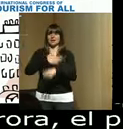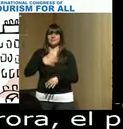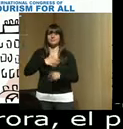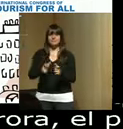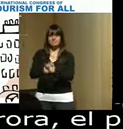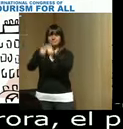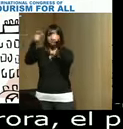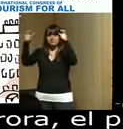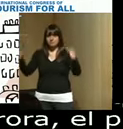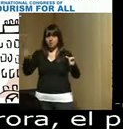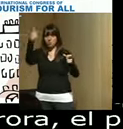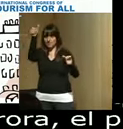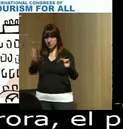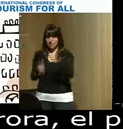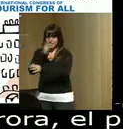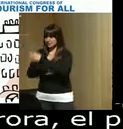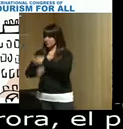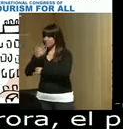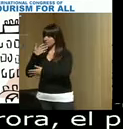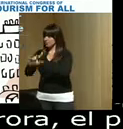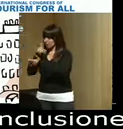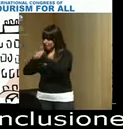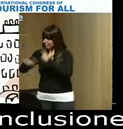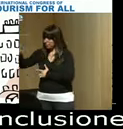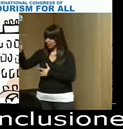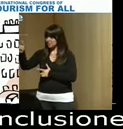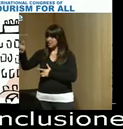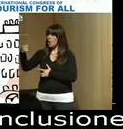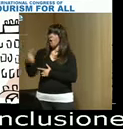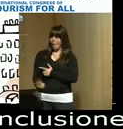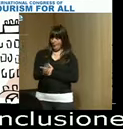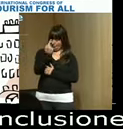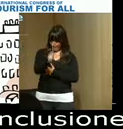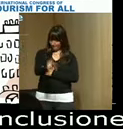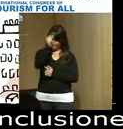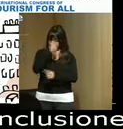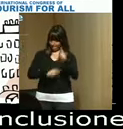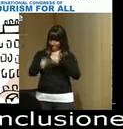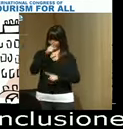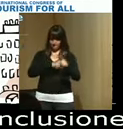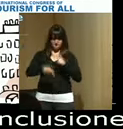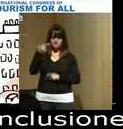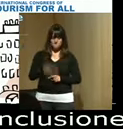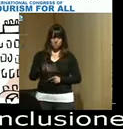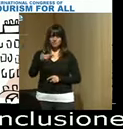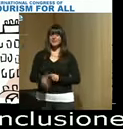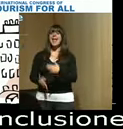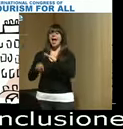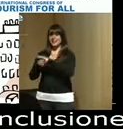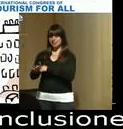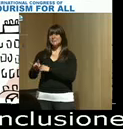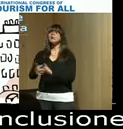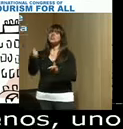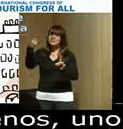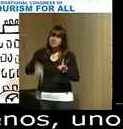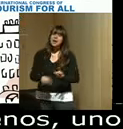satisfacción que tiene una persona con discapacidad cuando se va de vacaciones, yo creo que uno de los principales problemas, aparte de accesibilidad, que está claro, es sobre todo